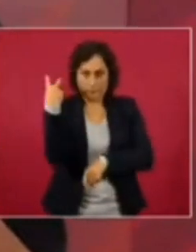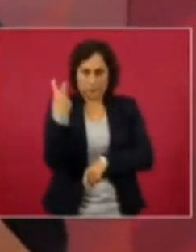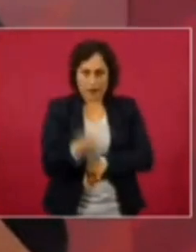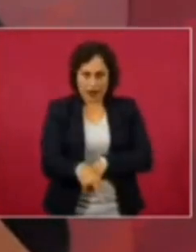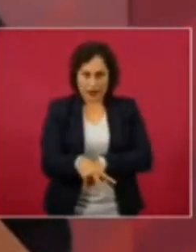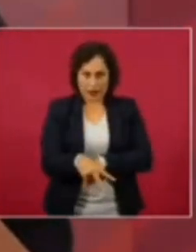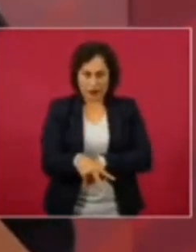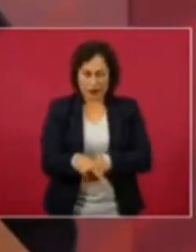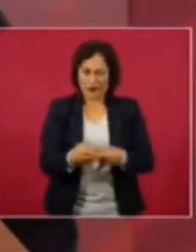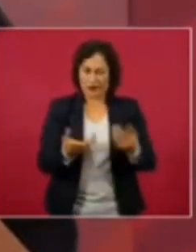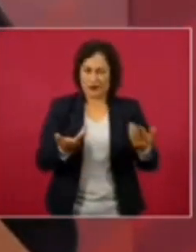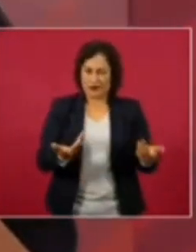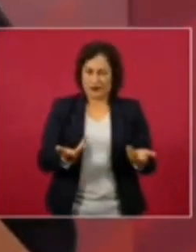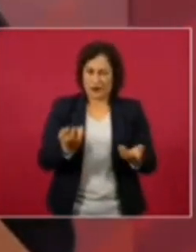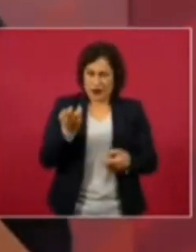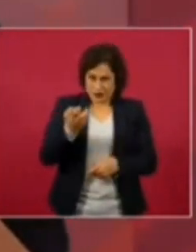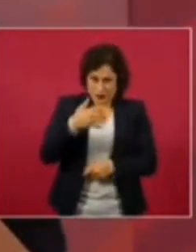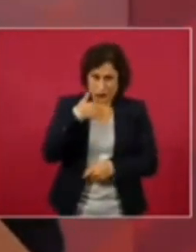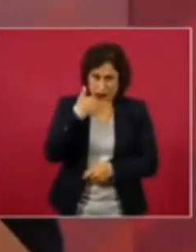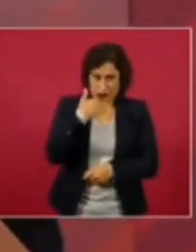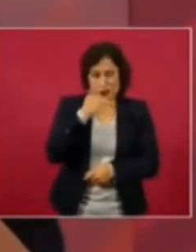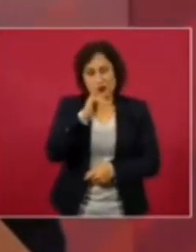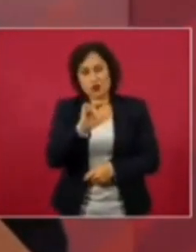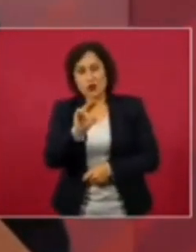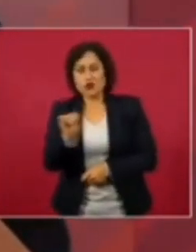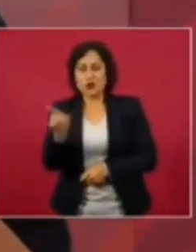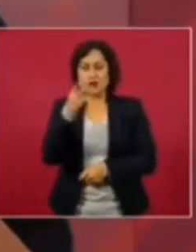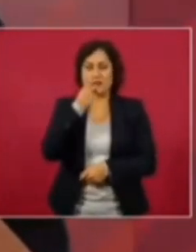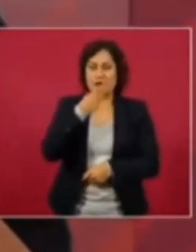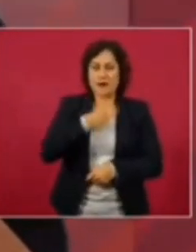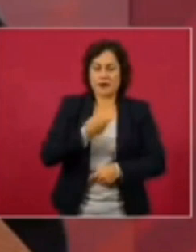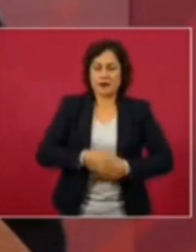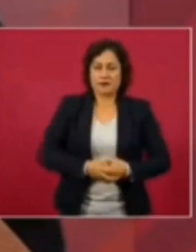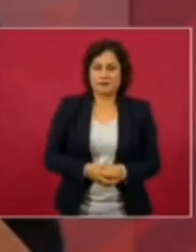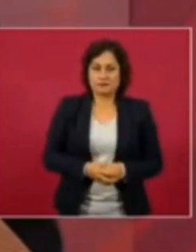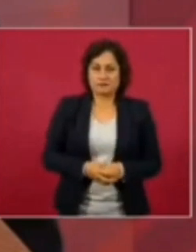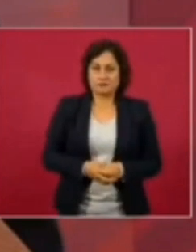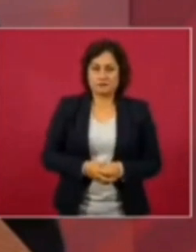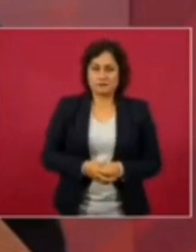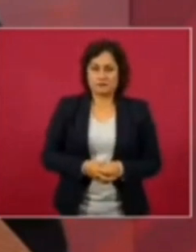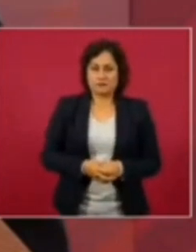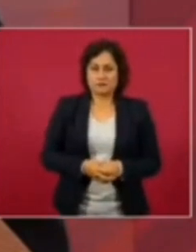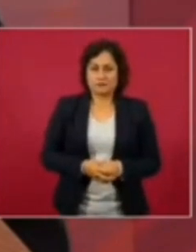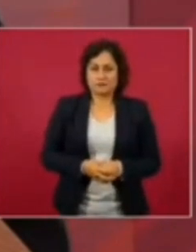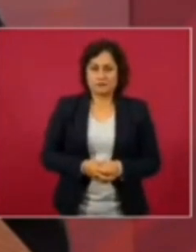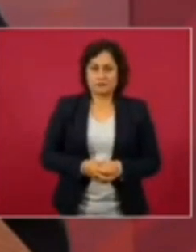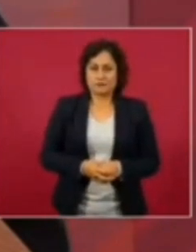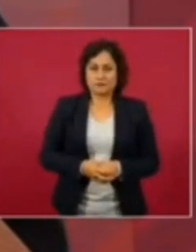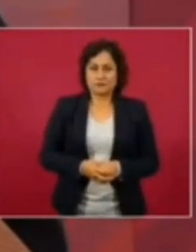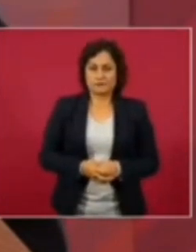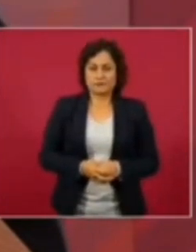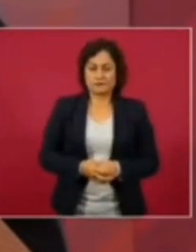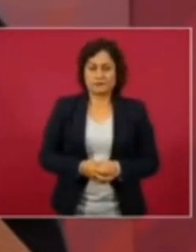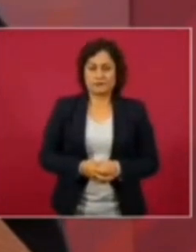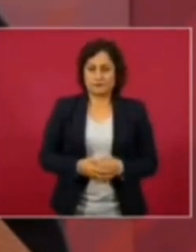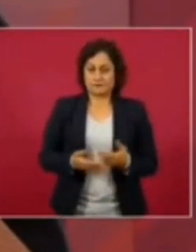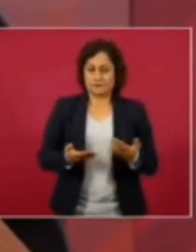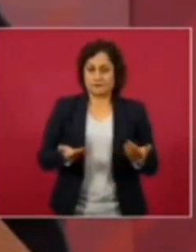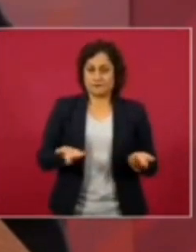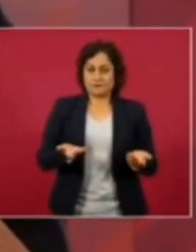de nuestro pueblo y de nuestro país eso no es corrupción es